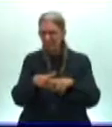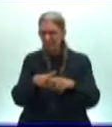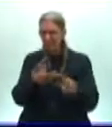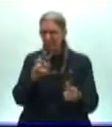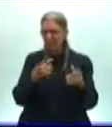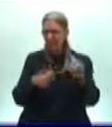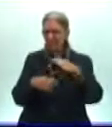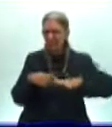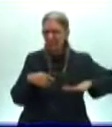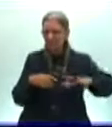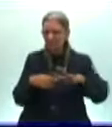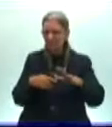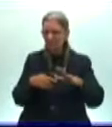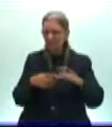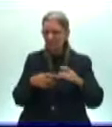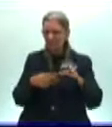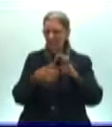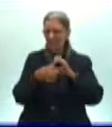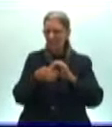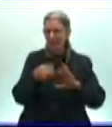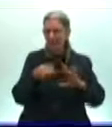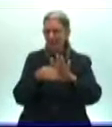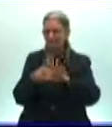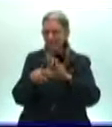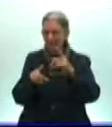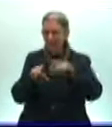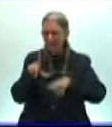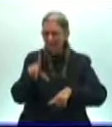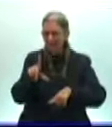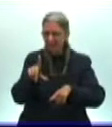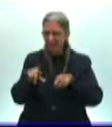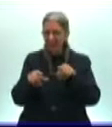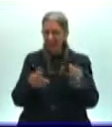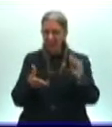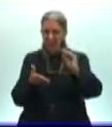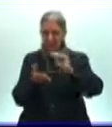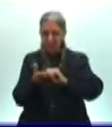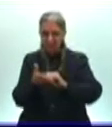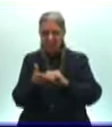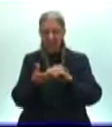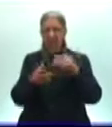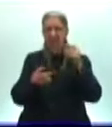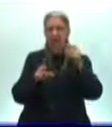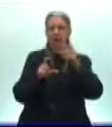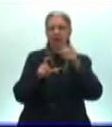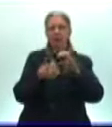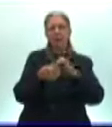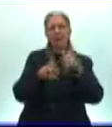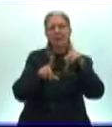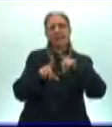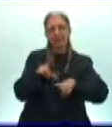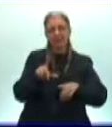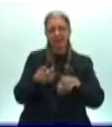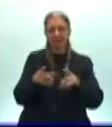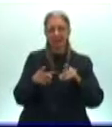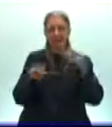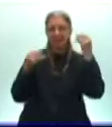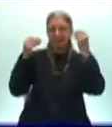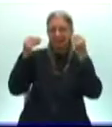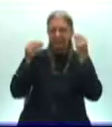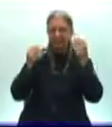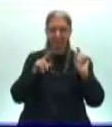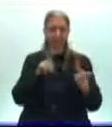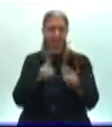algunas situaciones geométricas en las que apliquen recursos de la geometría analítica. Por eso les propongo ya este